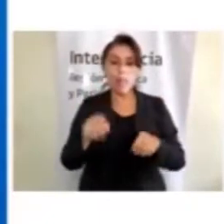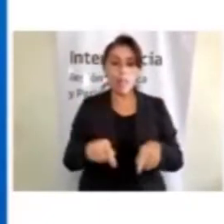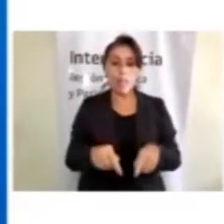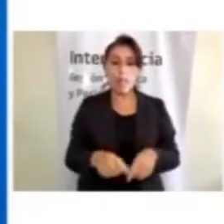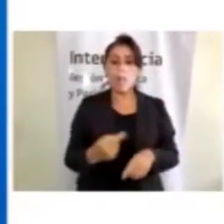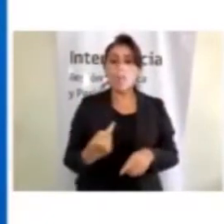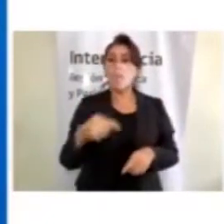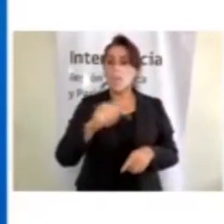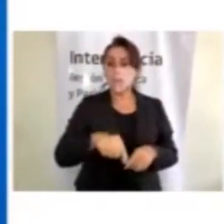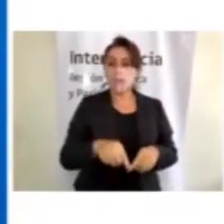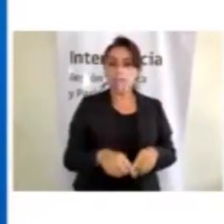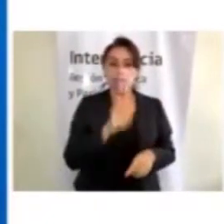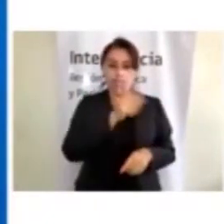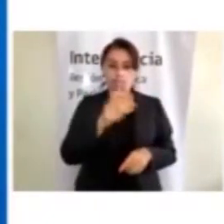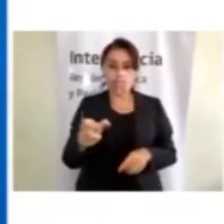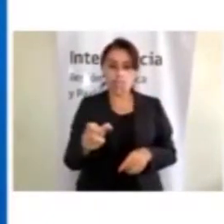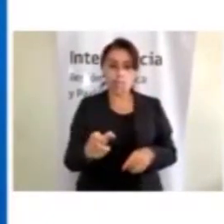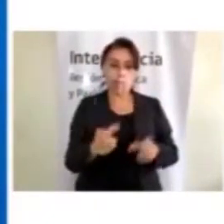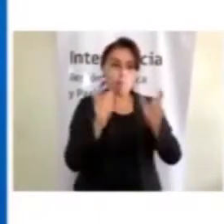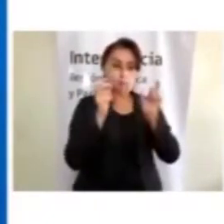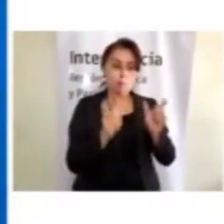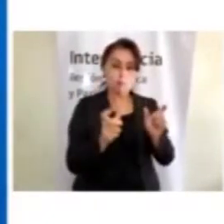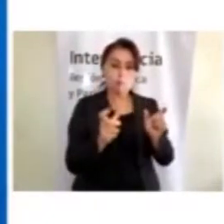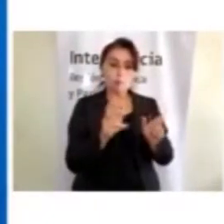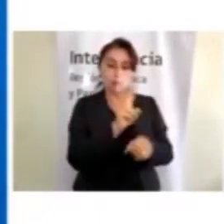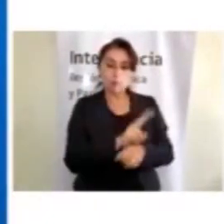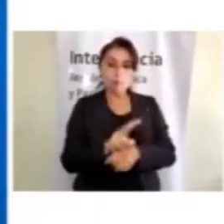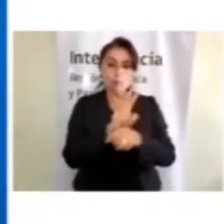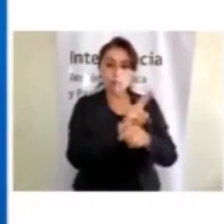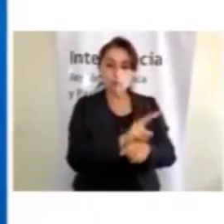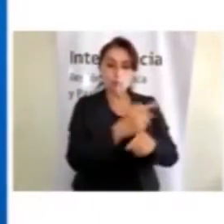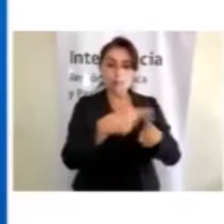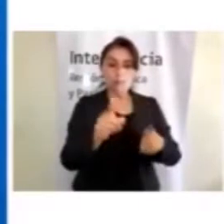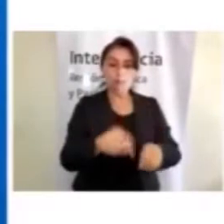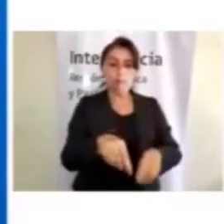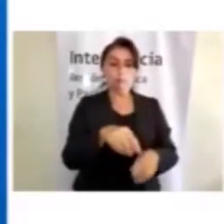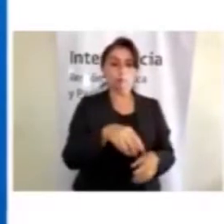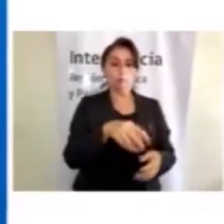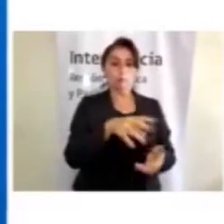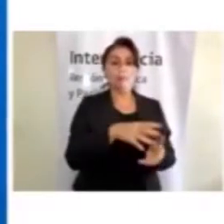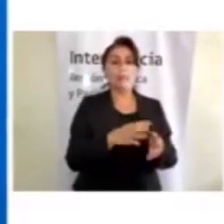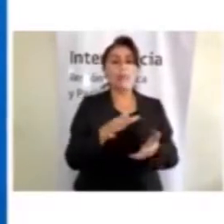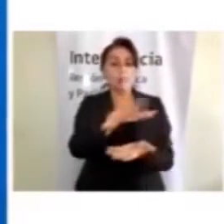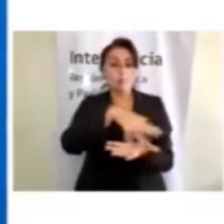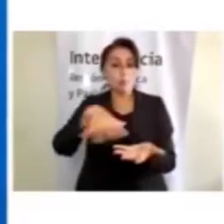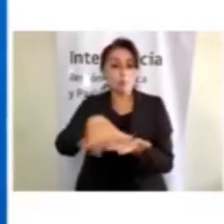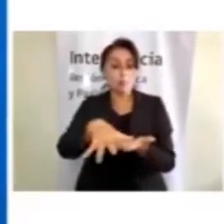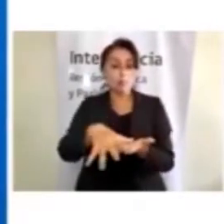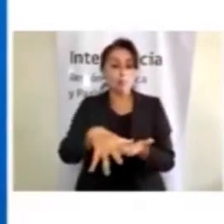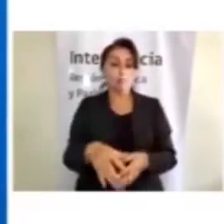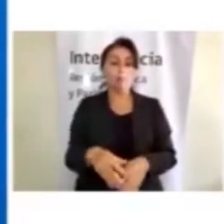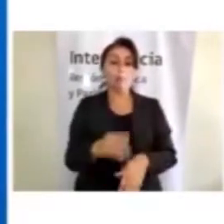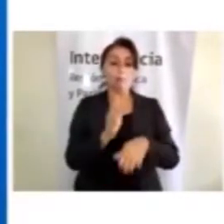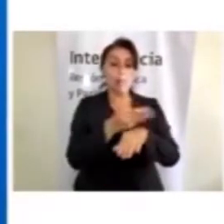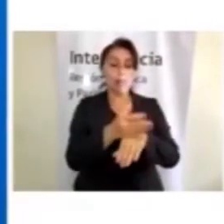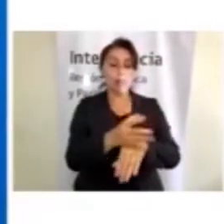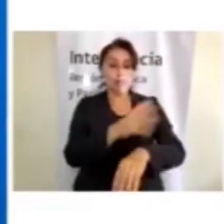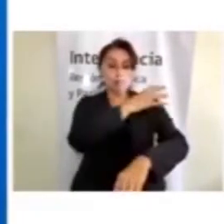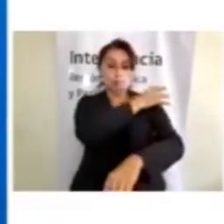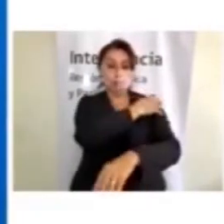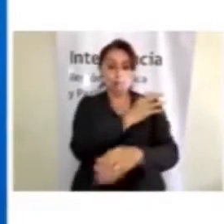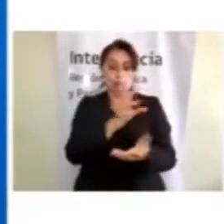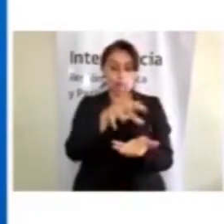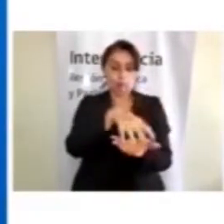dotación extraordinaria de fiscalizaciones que se despliegan por toda la comuna, por toda la región. Sin embargo,